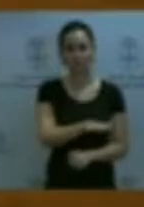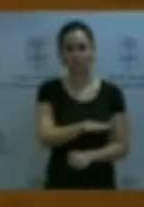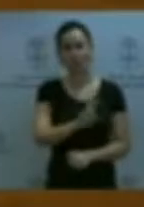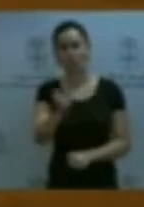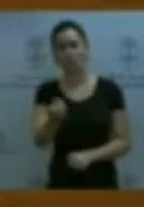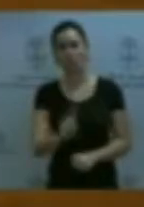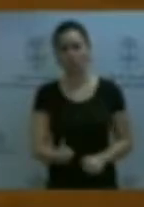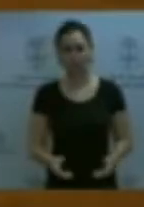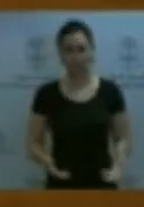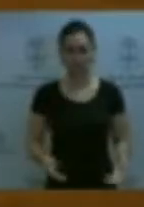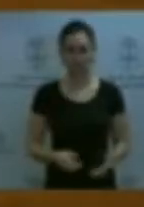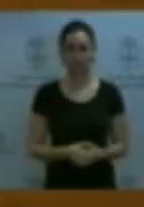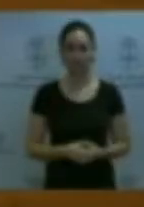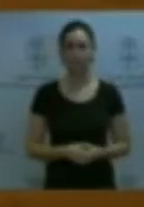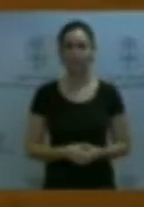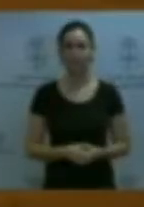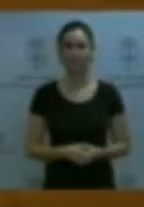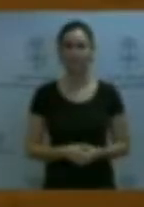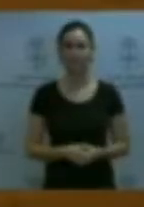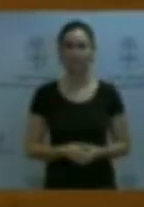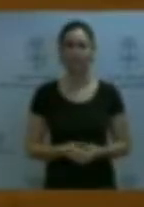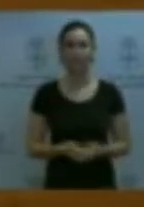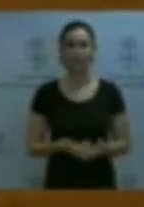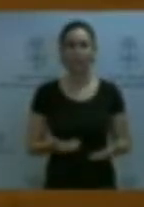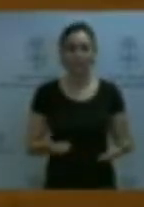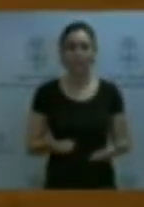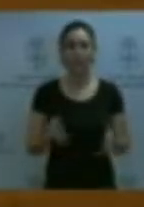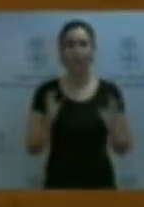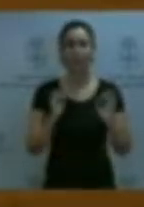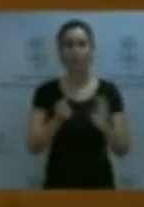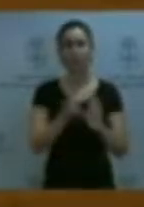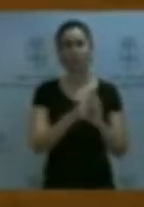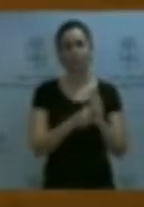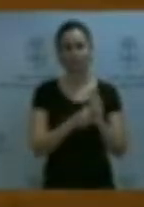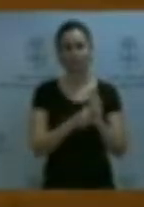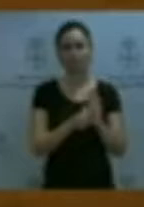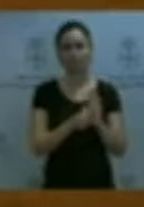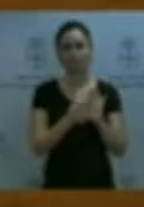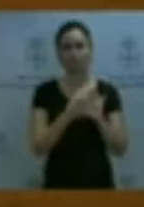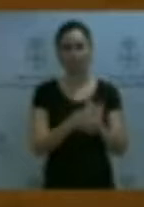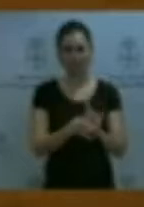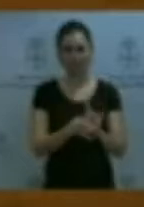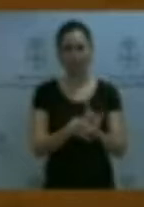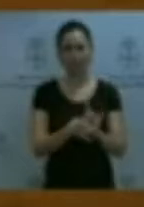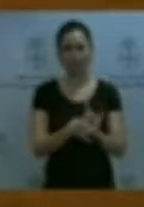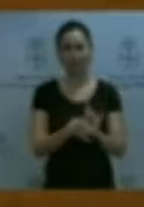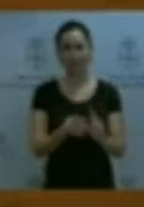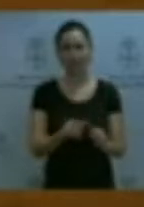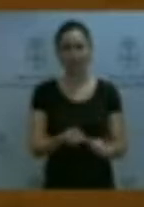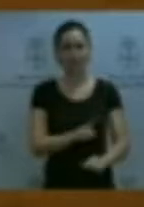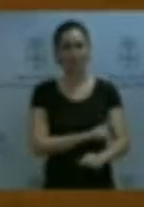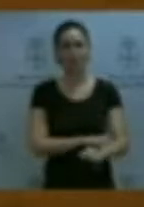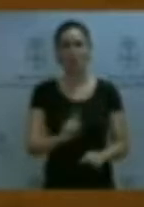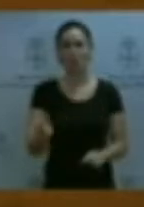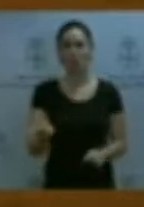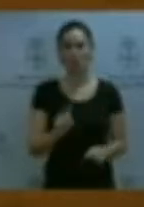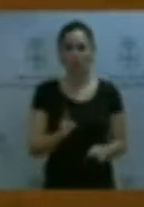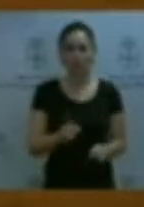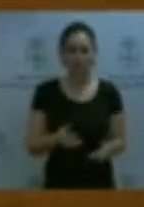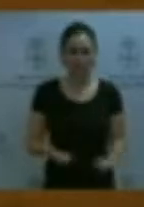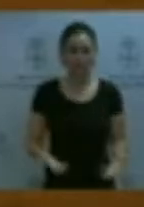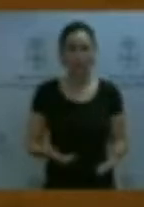criterio fundado, yo creo que no demasiado fundado, y es nuestra opinión, por parte del Gobierno de Asturias,